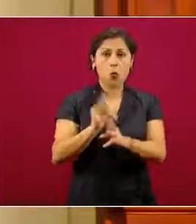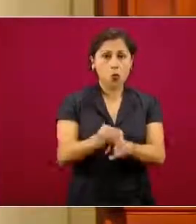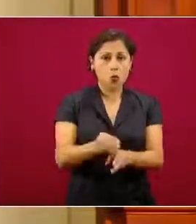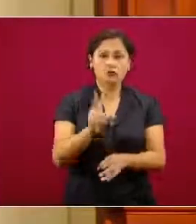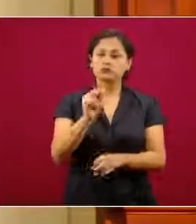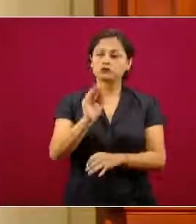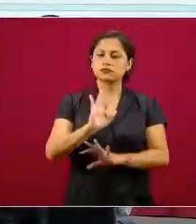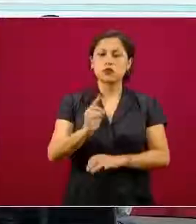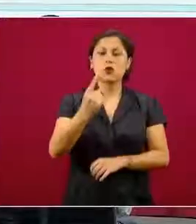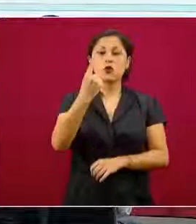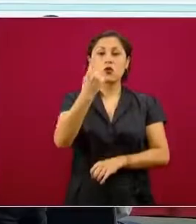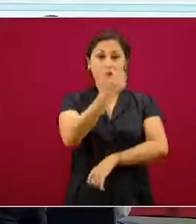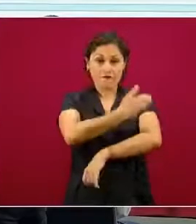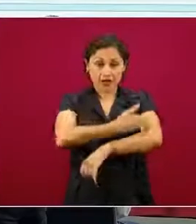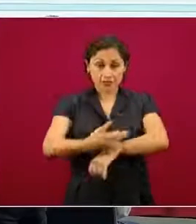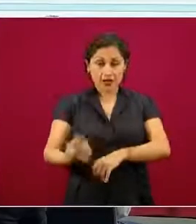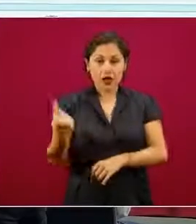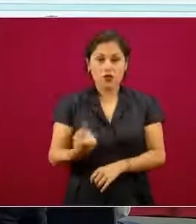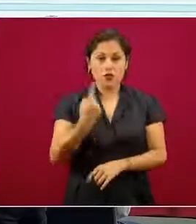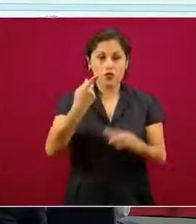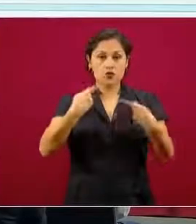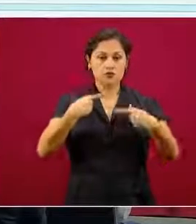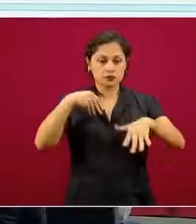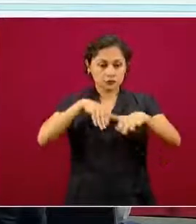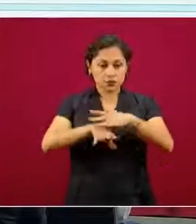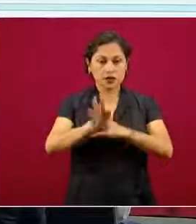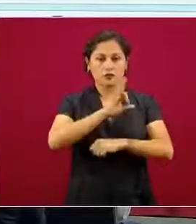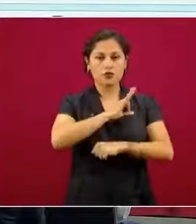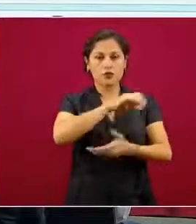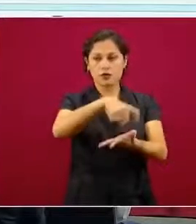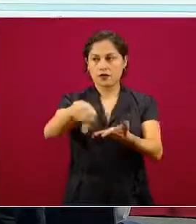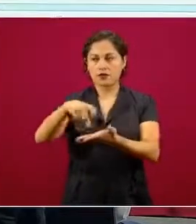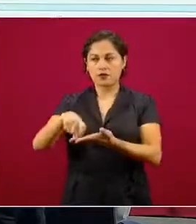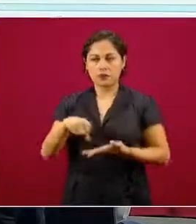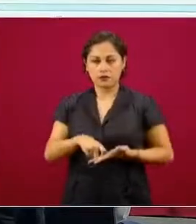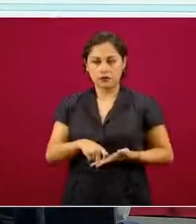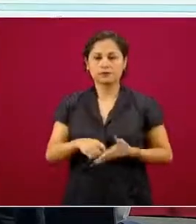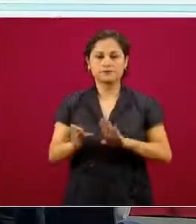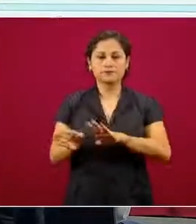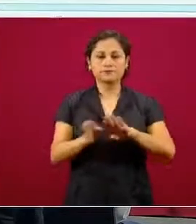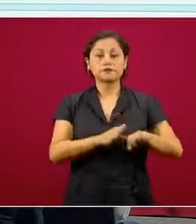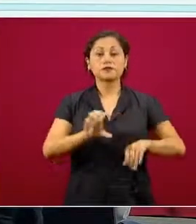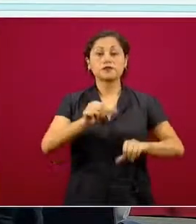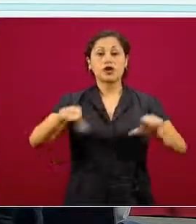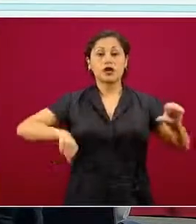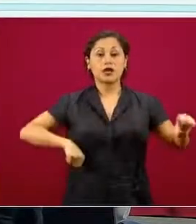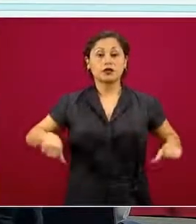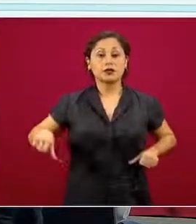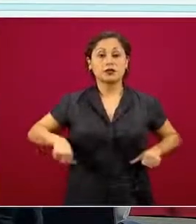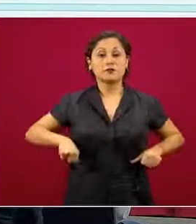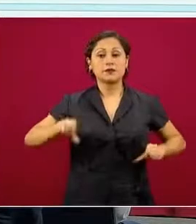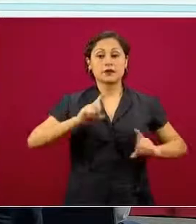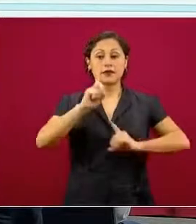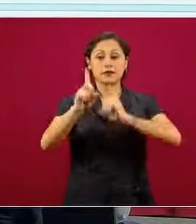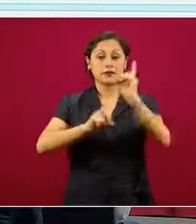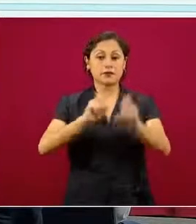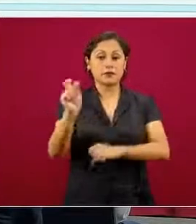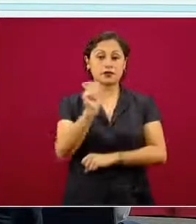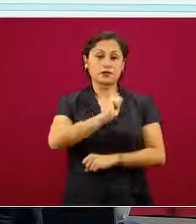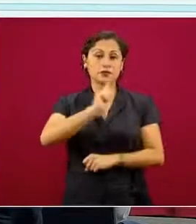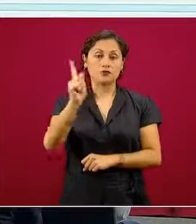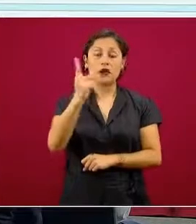acuda a realizar sus compras. En el caso de los deportes profesionales, en ambos niveles de riesgo, tanto en el rojo como en el